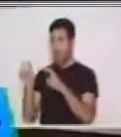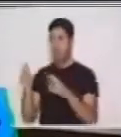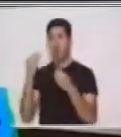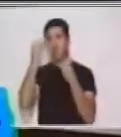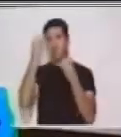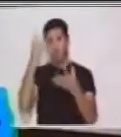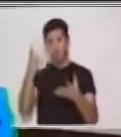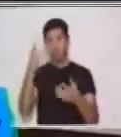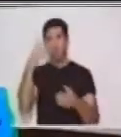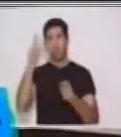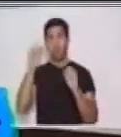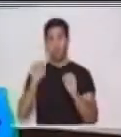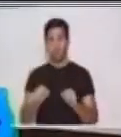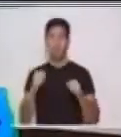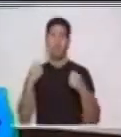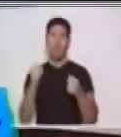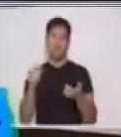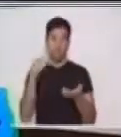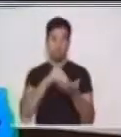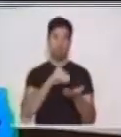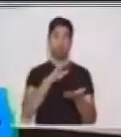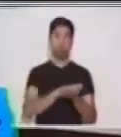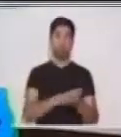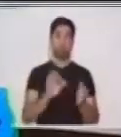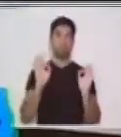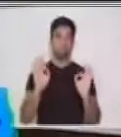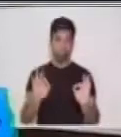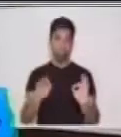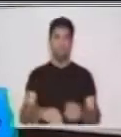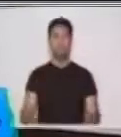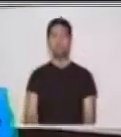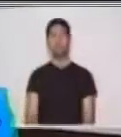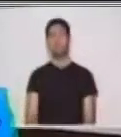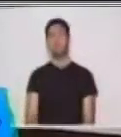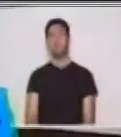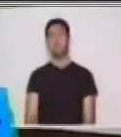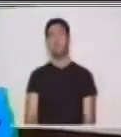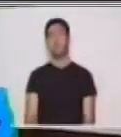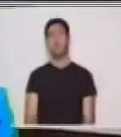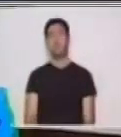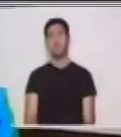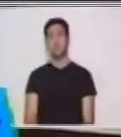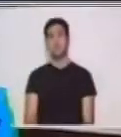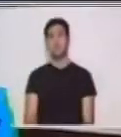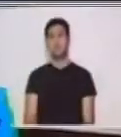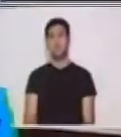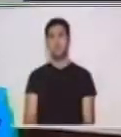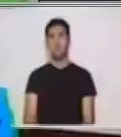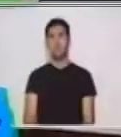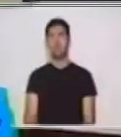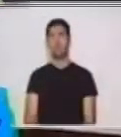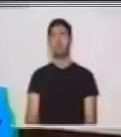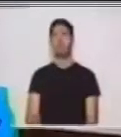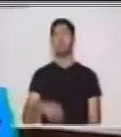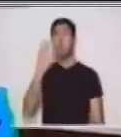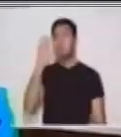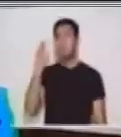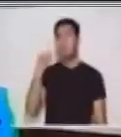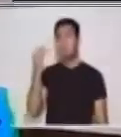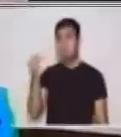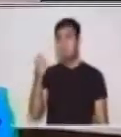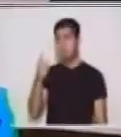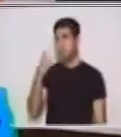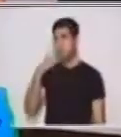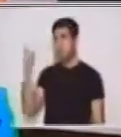para poderla ya expresar ya con nuestros resultados. Muy bien, porque la base